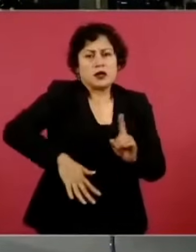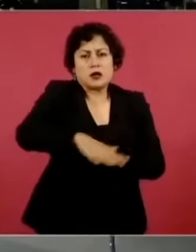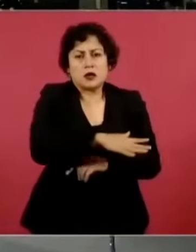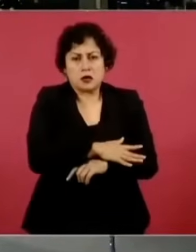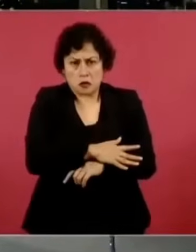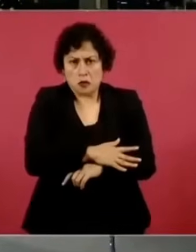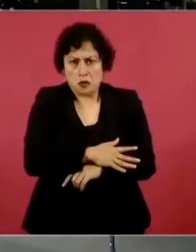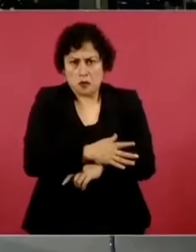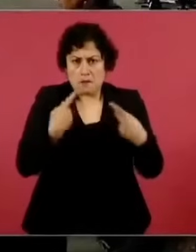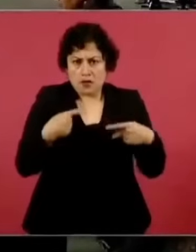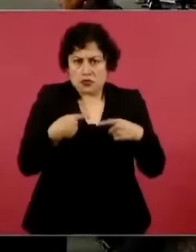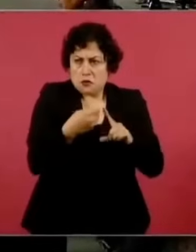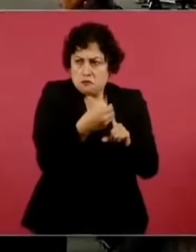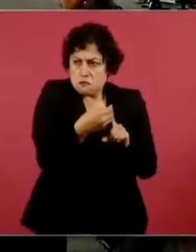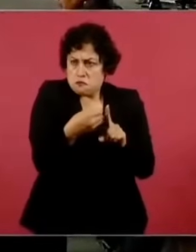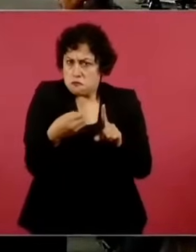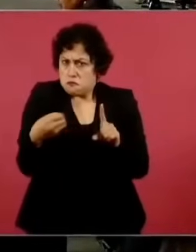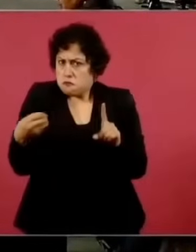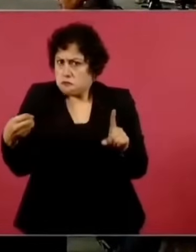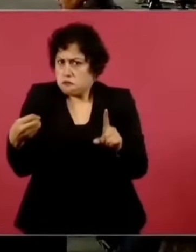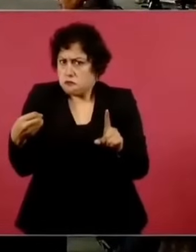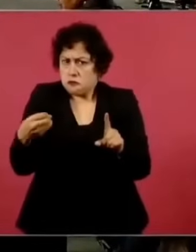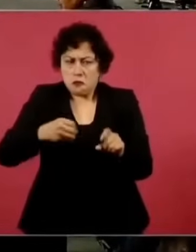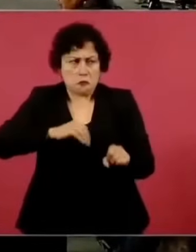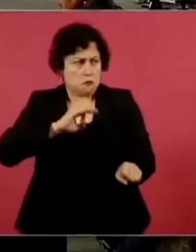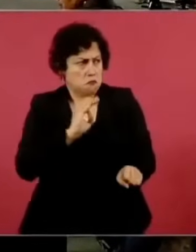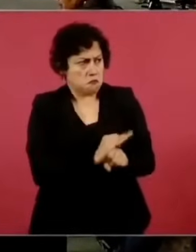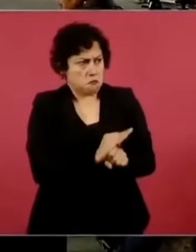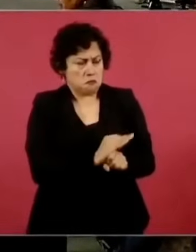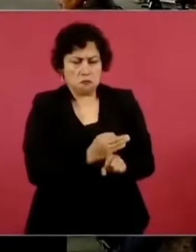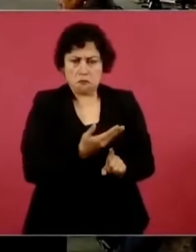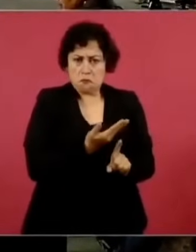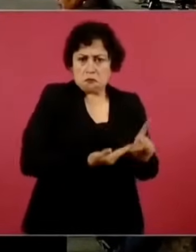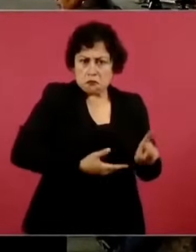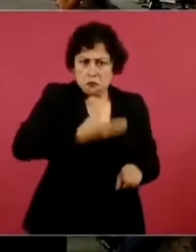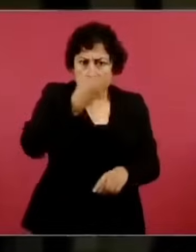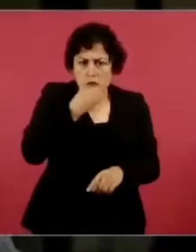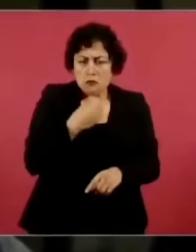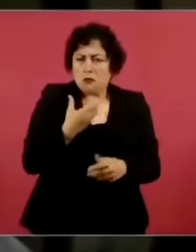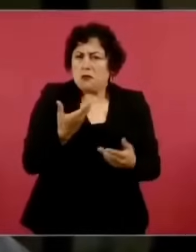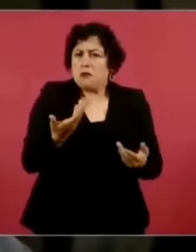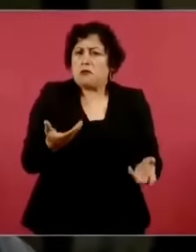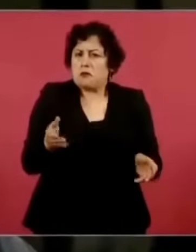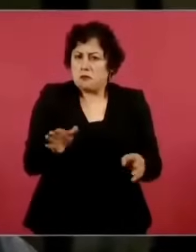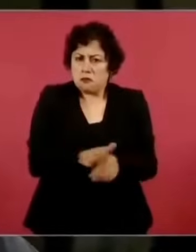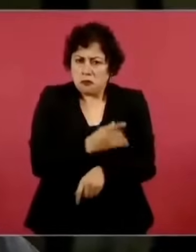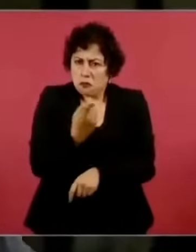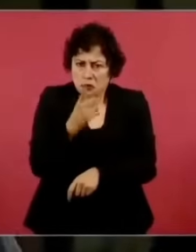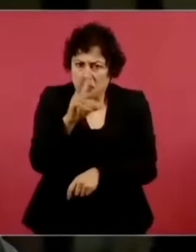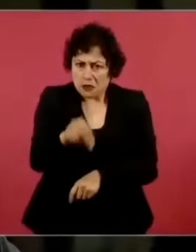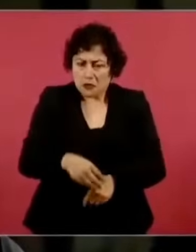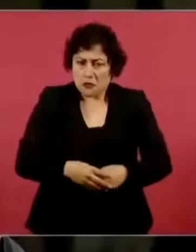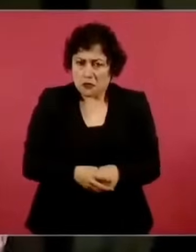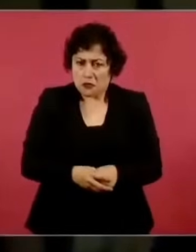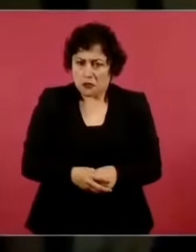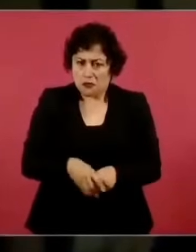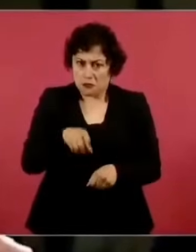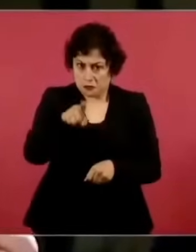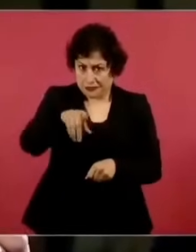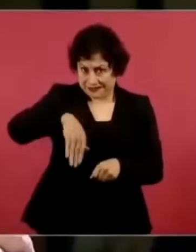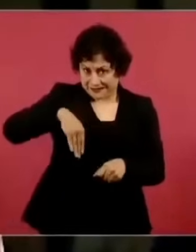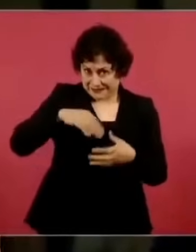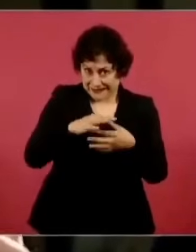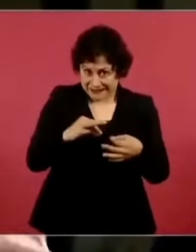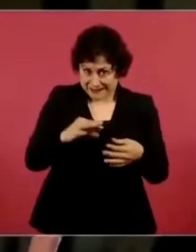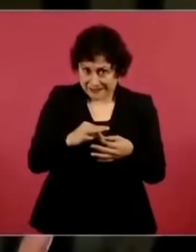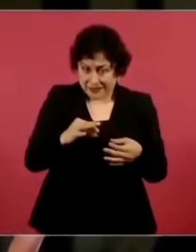40 su gran movimiento, el gran aliento que había dado el general, como lo acaba usted de describir, y lo sabemos cómo, por